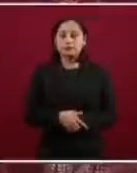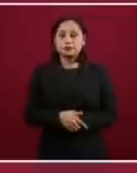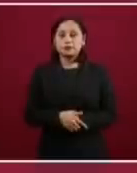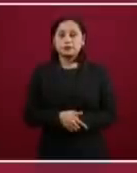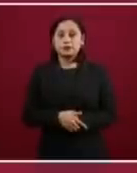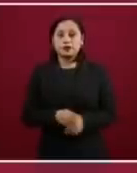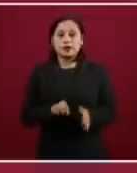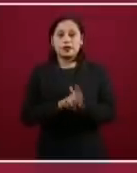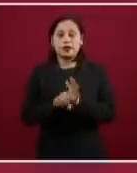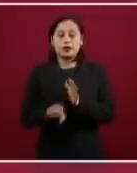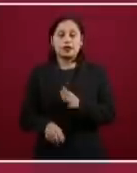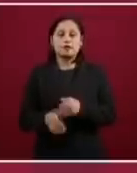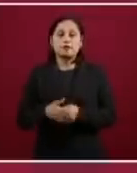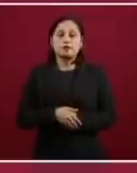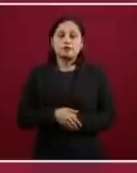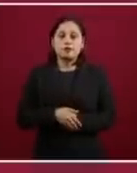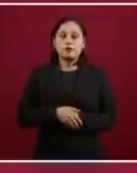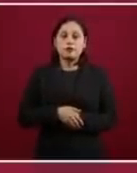haya desinformación,